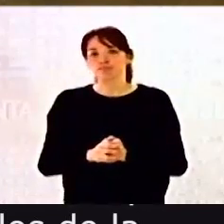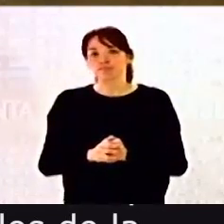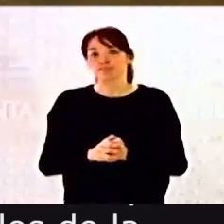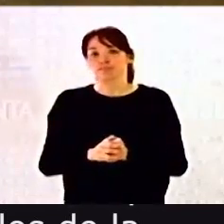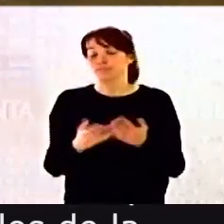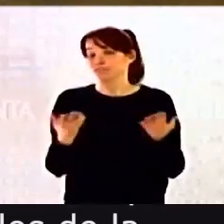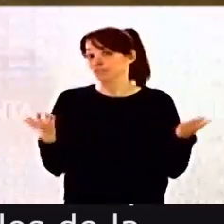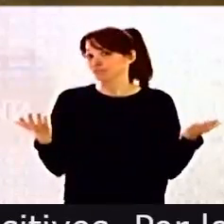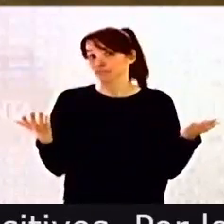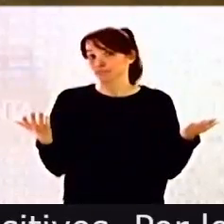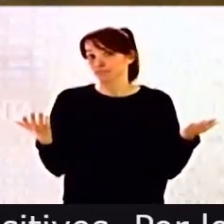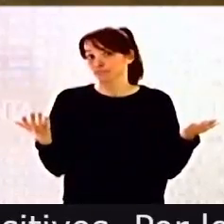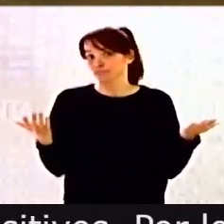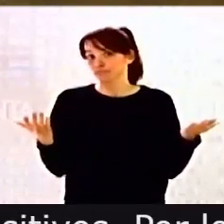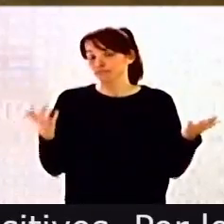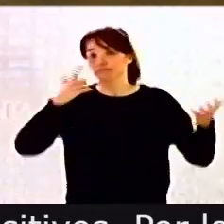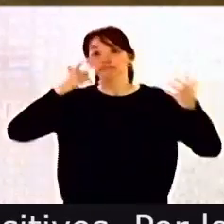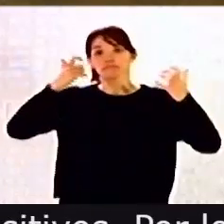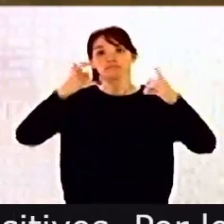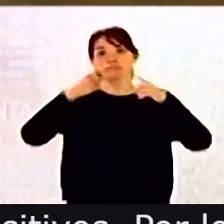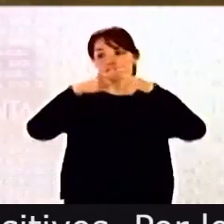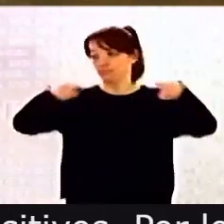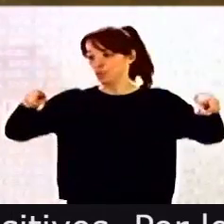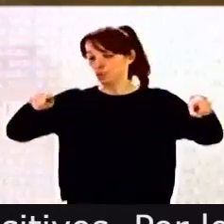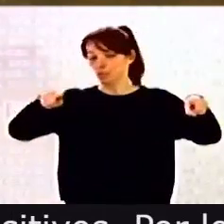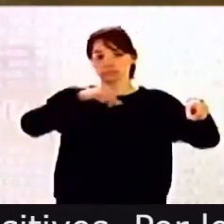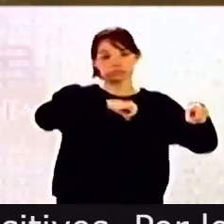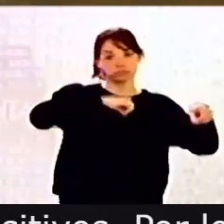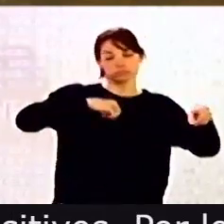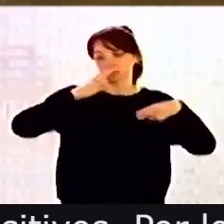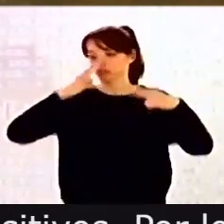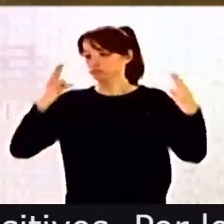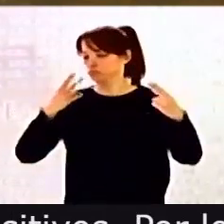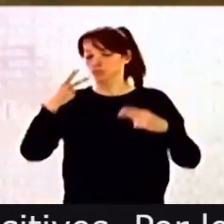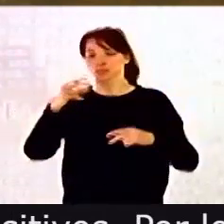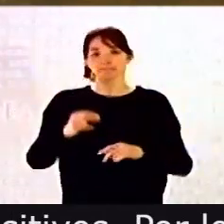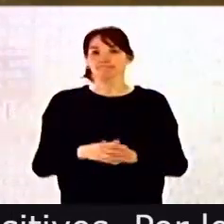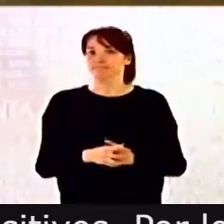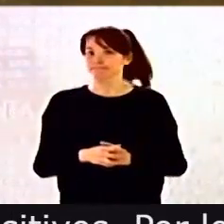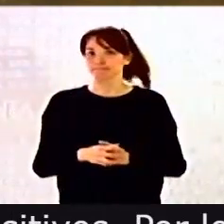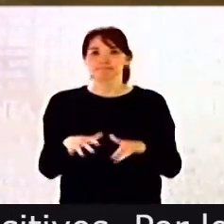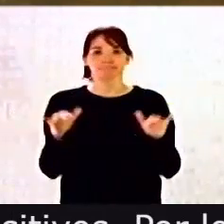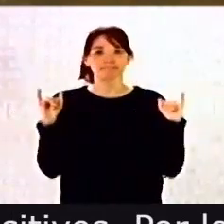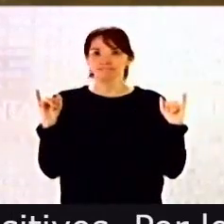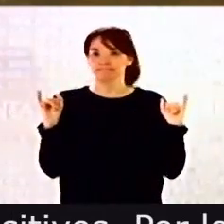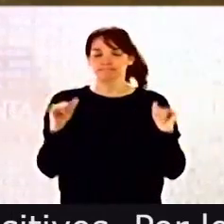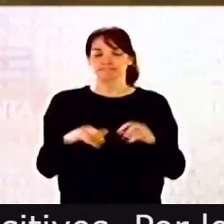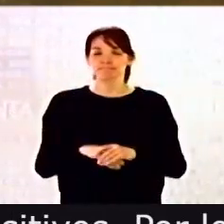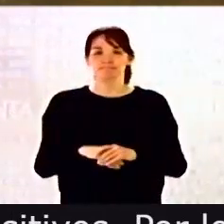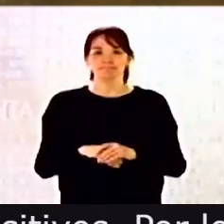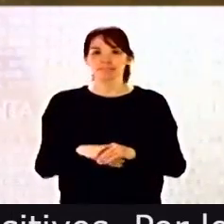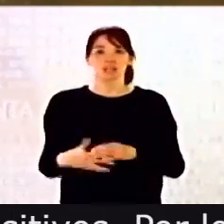no vamos a hacer ninguna distinción entre residencias públicas y privadas, ninguna distinción. A todas ellas está priorizado